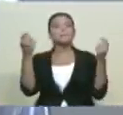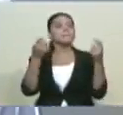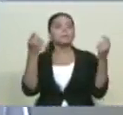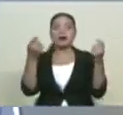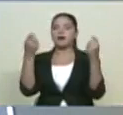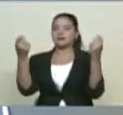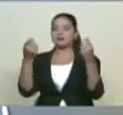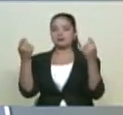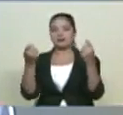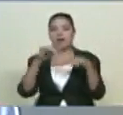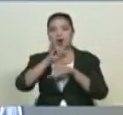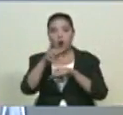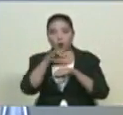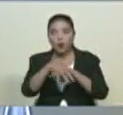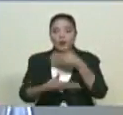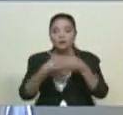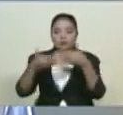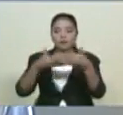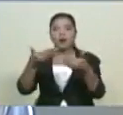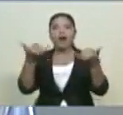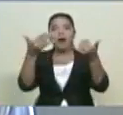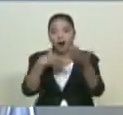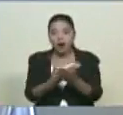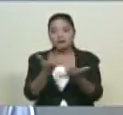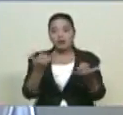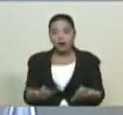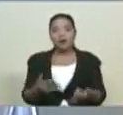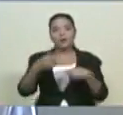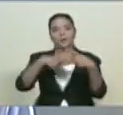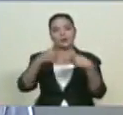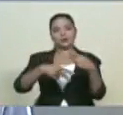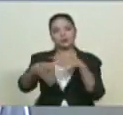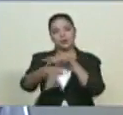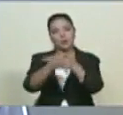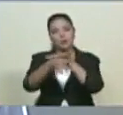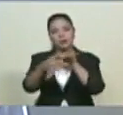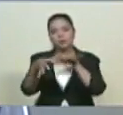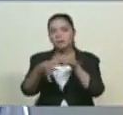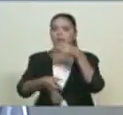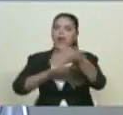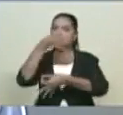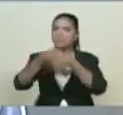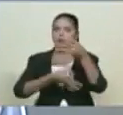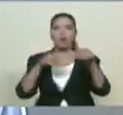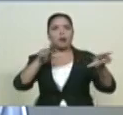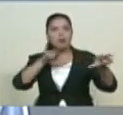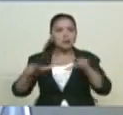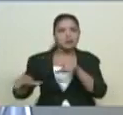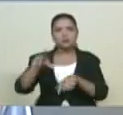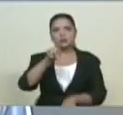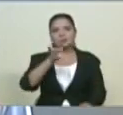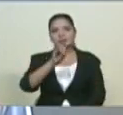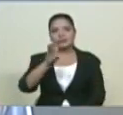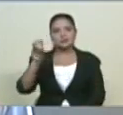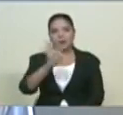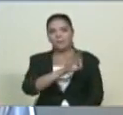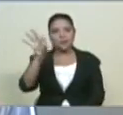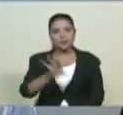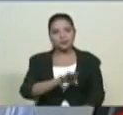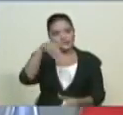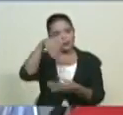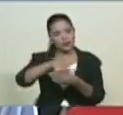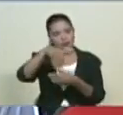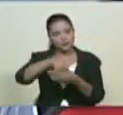Rodríguez, quien daba cuenta del avance hasta ahora del proceso electoral municipal. Ha declarado que ya están instaladas el 100% de las mesas